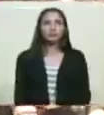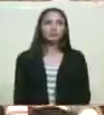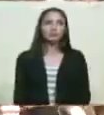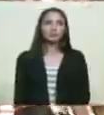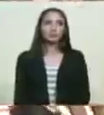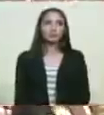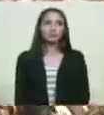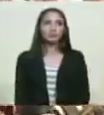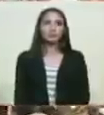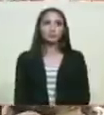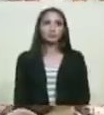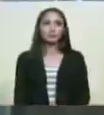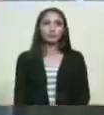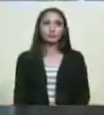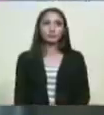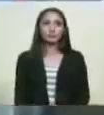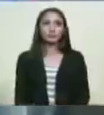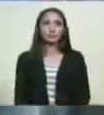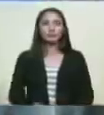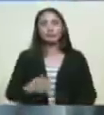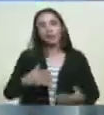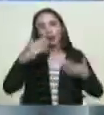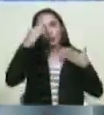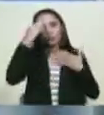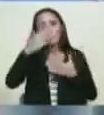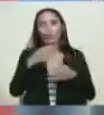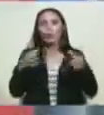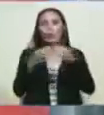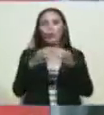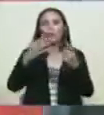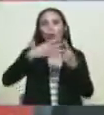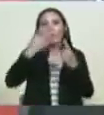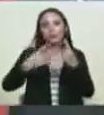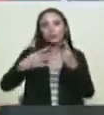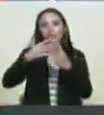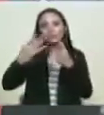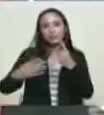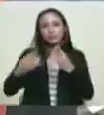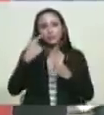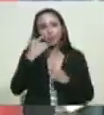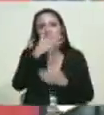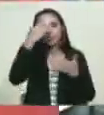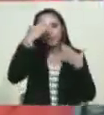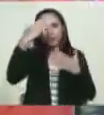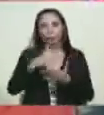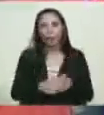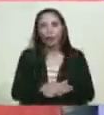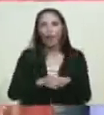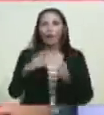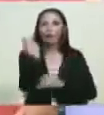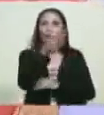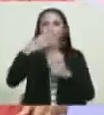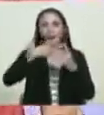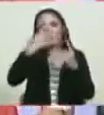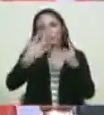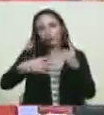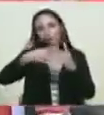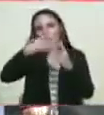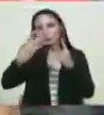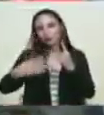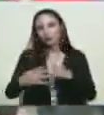Un saludo al sector de la sexodiversidad, muchachos, muchachas. Esa bandera, qué hermoso, de